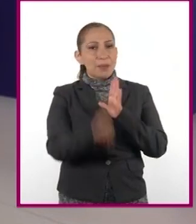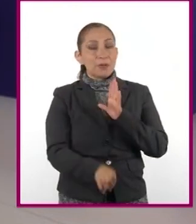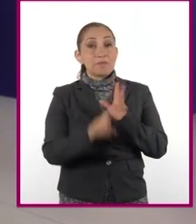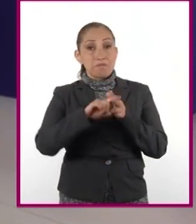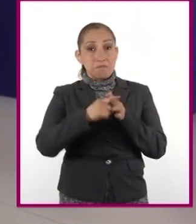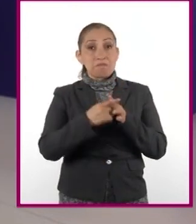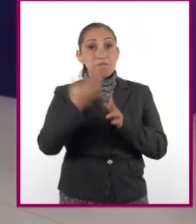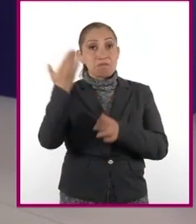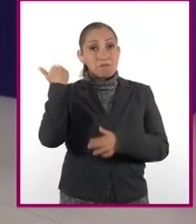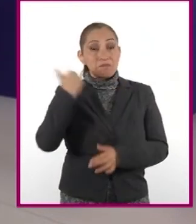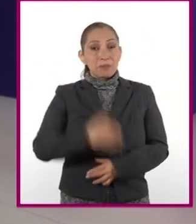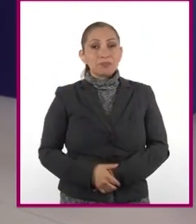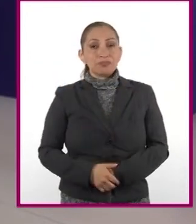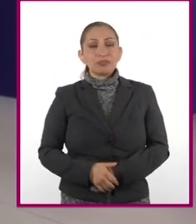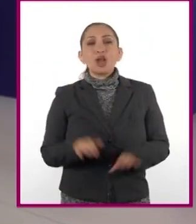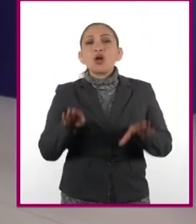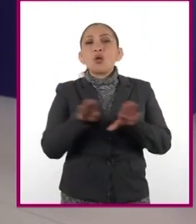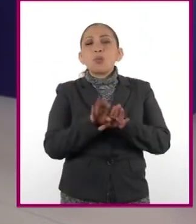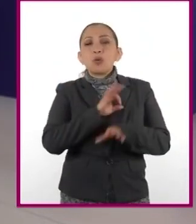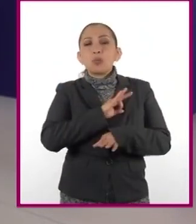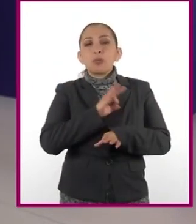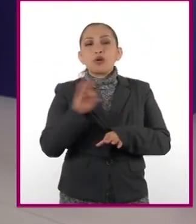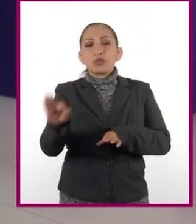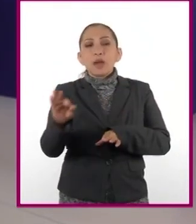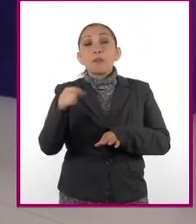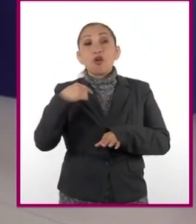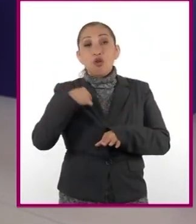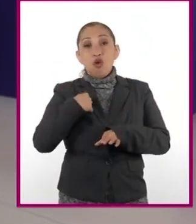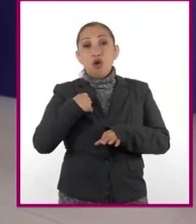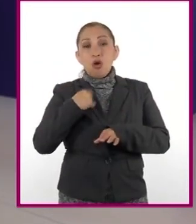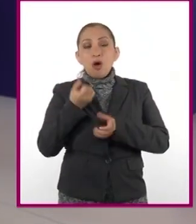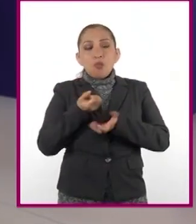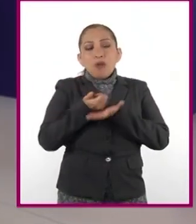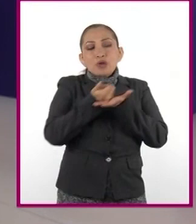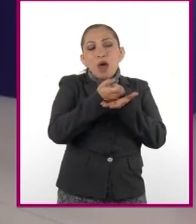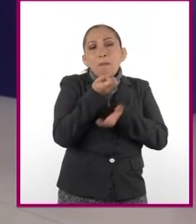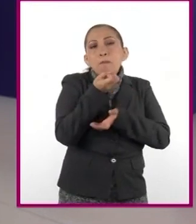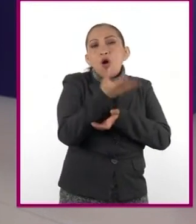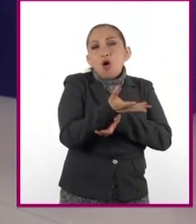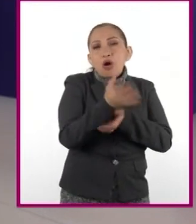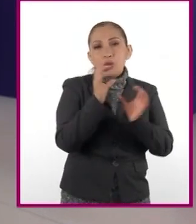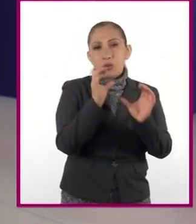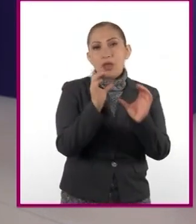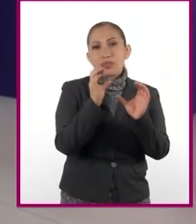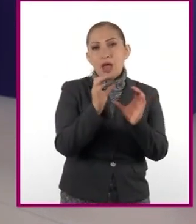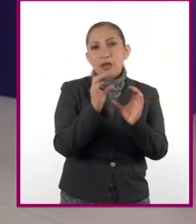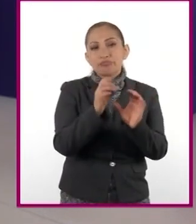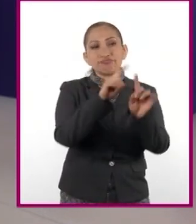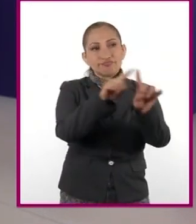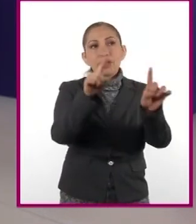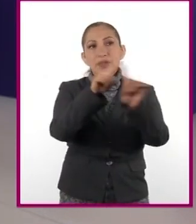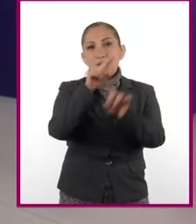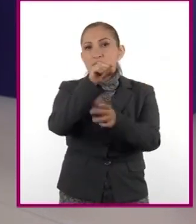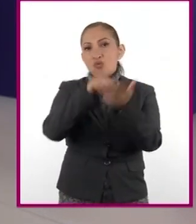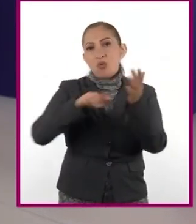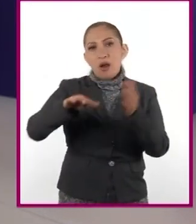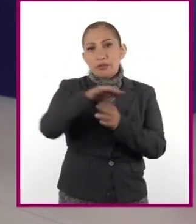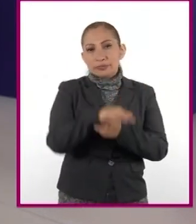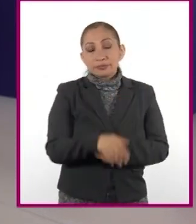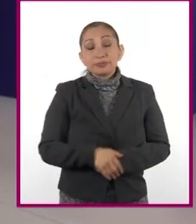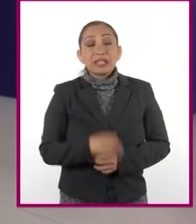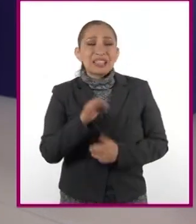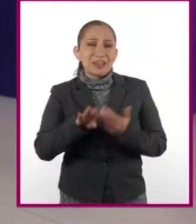inicio de cómo podemos poner nuestro granito de arena en el cuidado de la biodiversidad